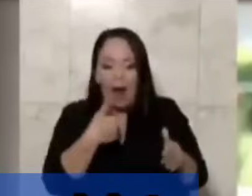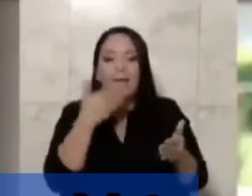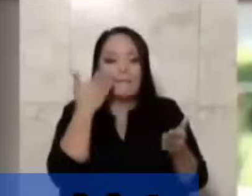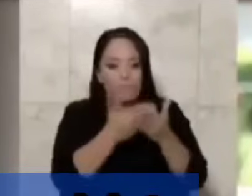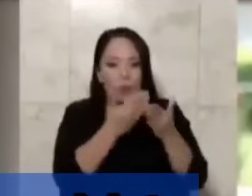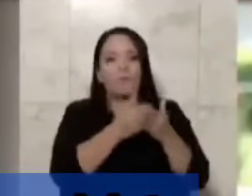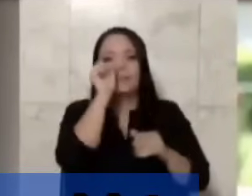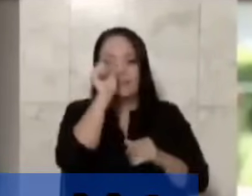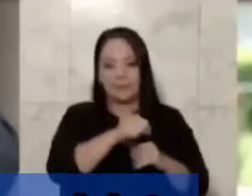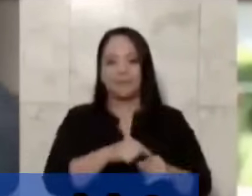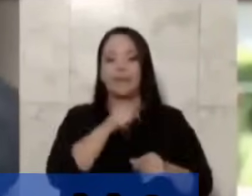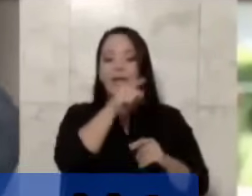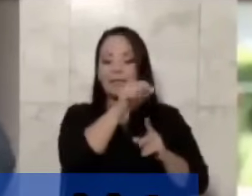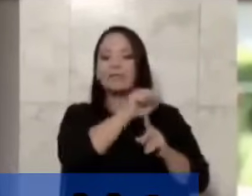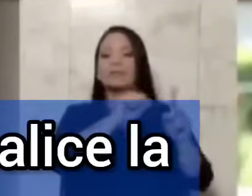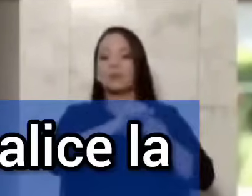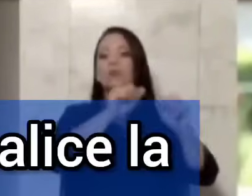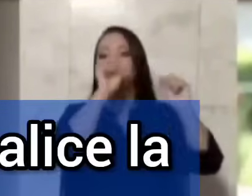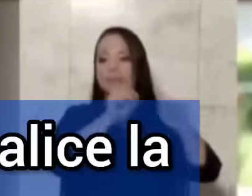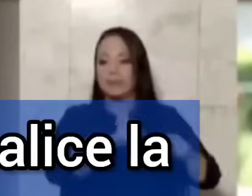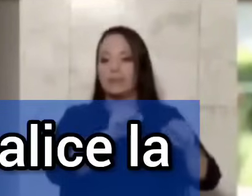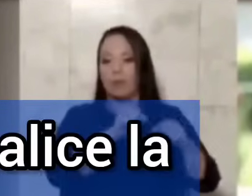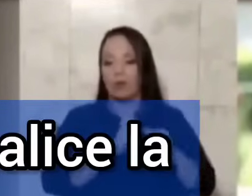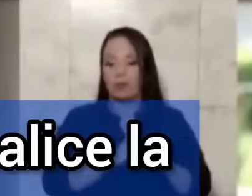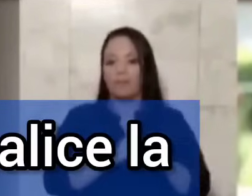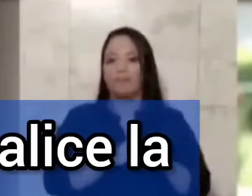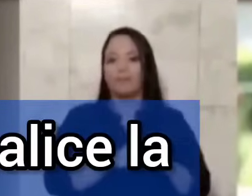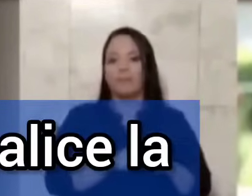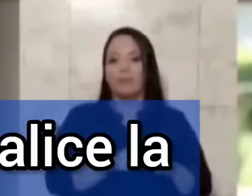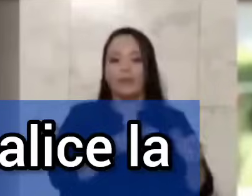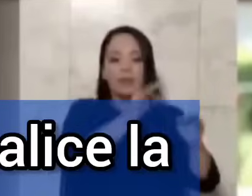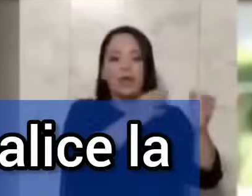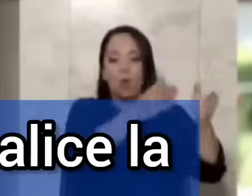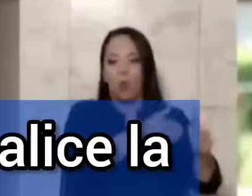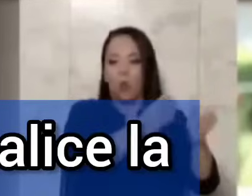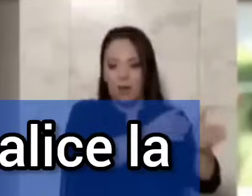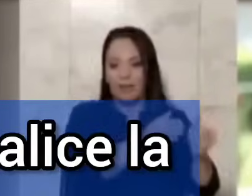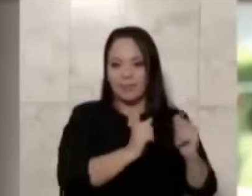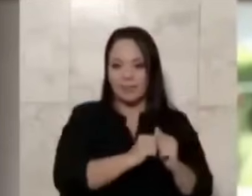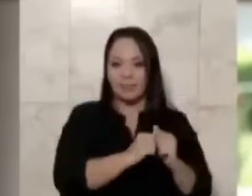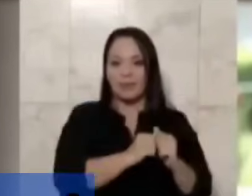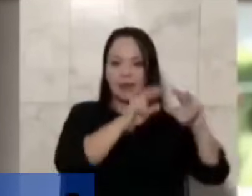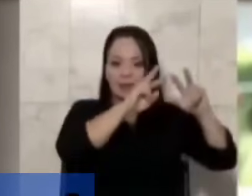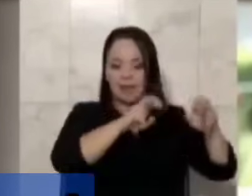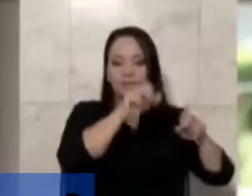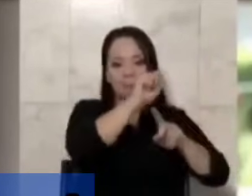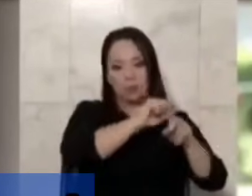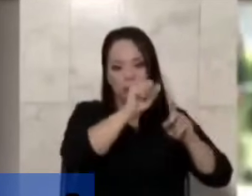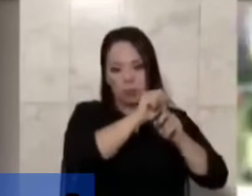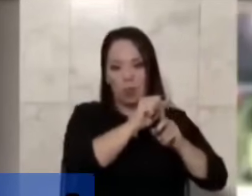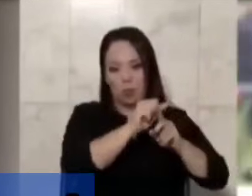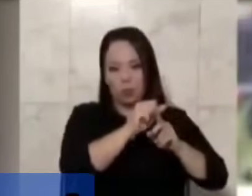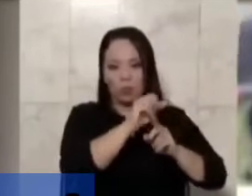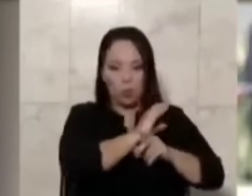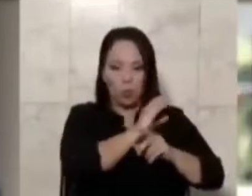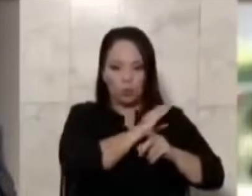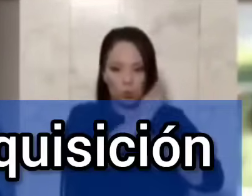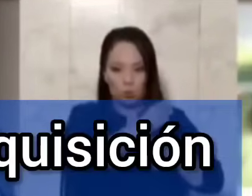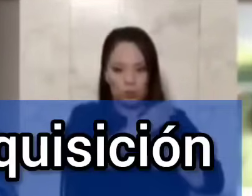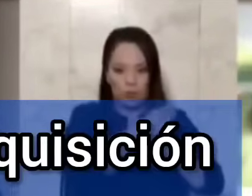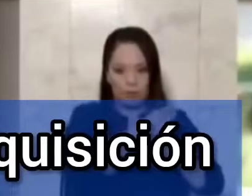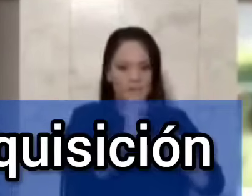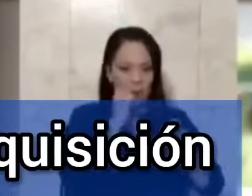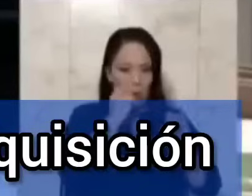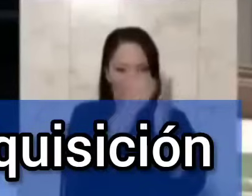esos casos sí se permitiría que por parte del juez no solo analice la conducta delictiva que infracciona el Código Penal, sino